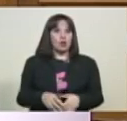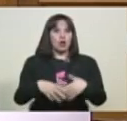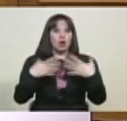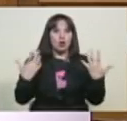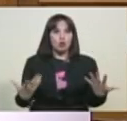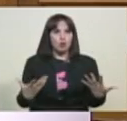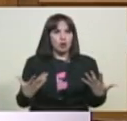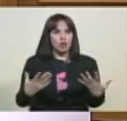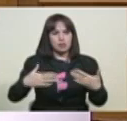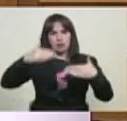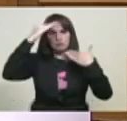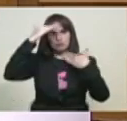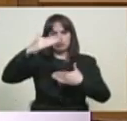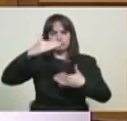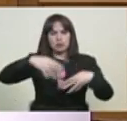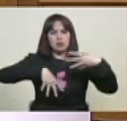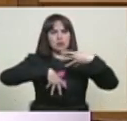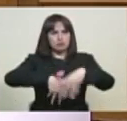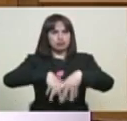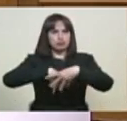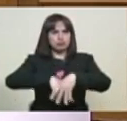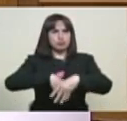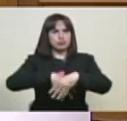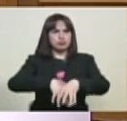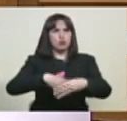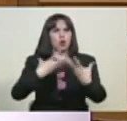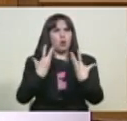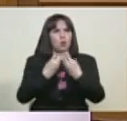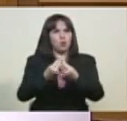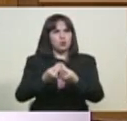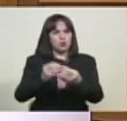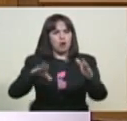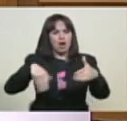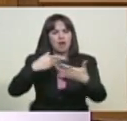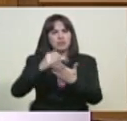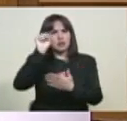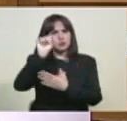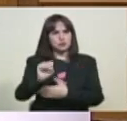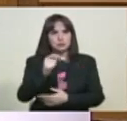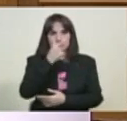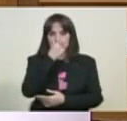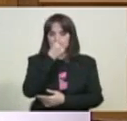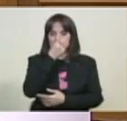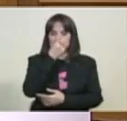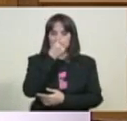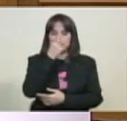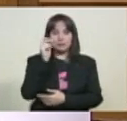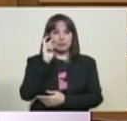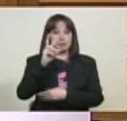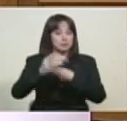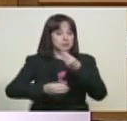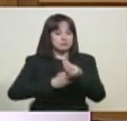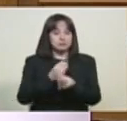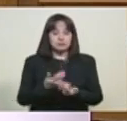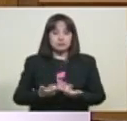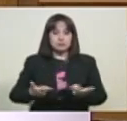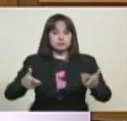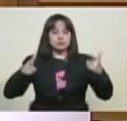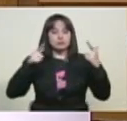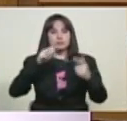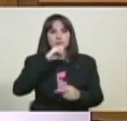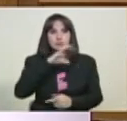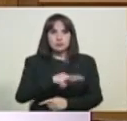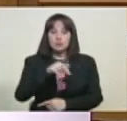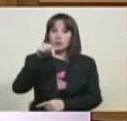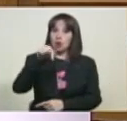ejércitos que luego irían al sur a completar una de las obras más hermosas de nuestra